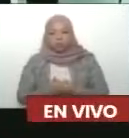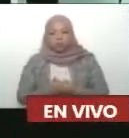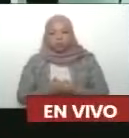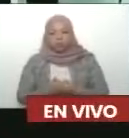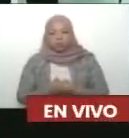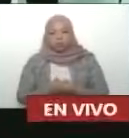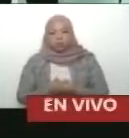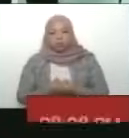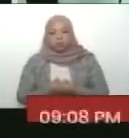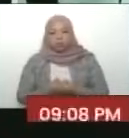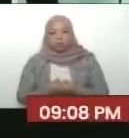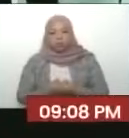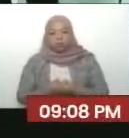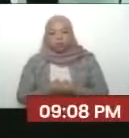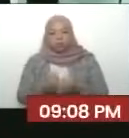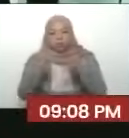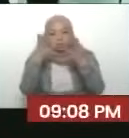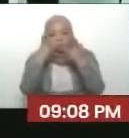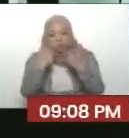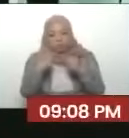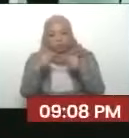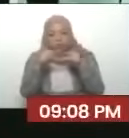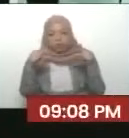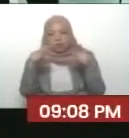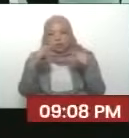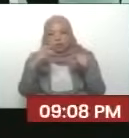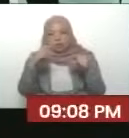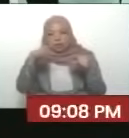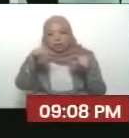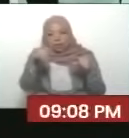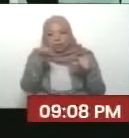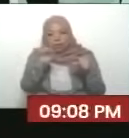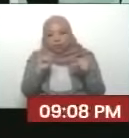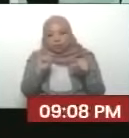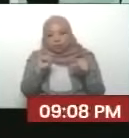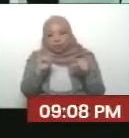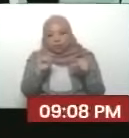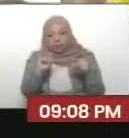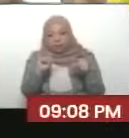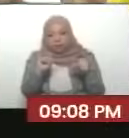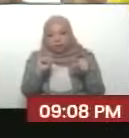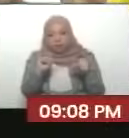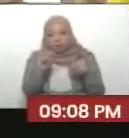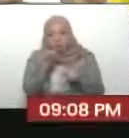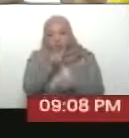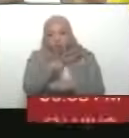ahí en el número, en el SMS, ¿qué dicen? ¿Qué se llama así? ¿Ah?